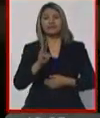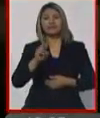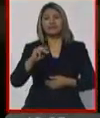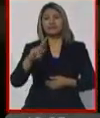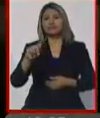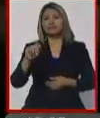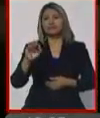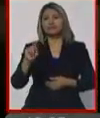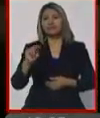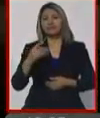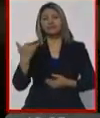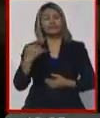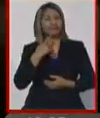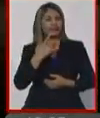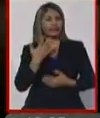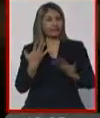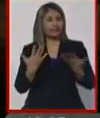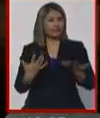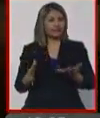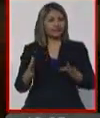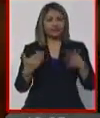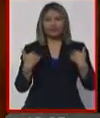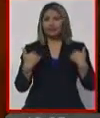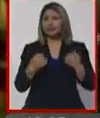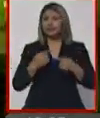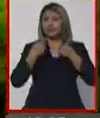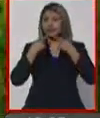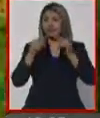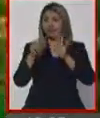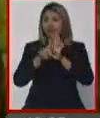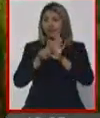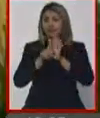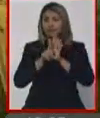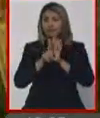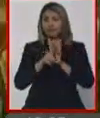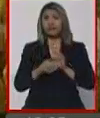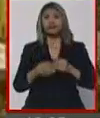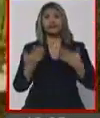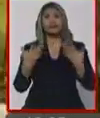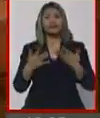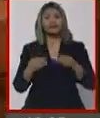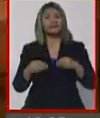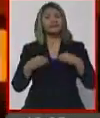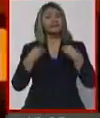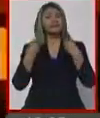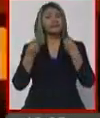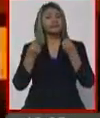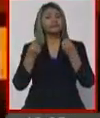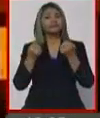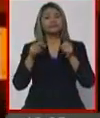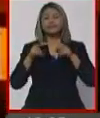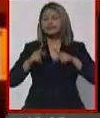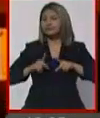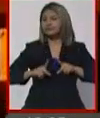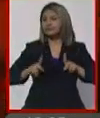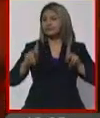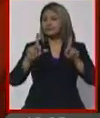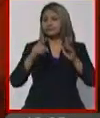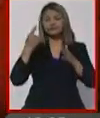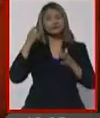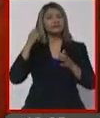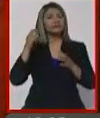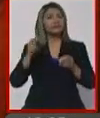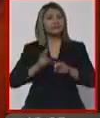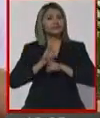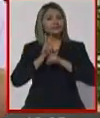Entonces, ahora ya con la promulgación de la ley que abre, da luz verde, digamos, para obtener el